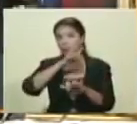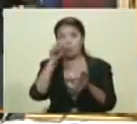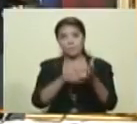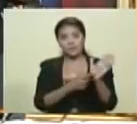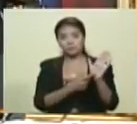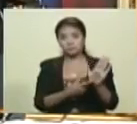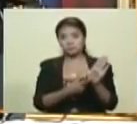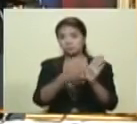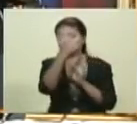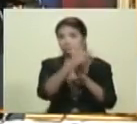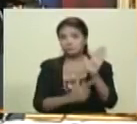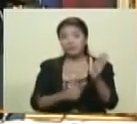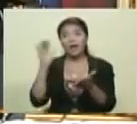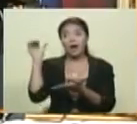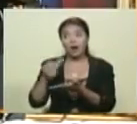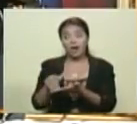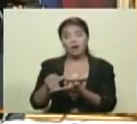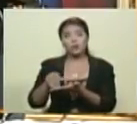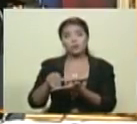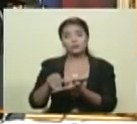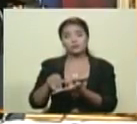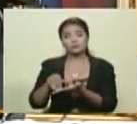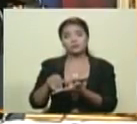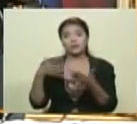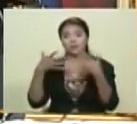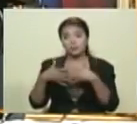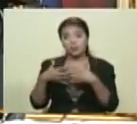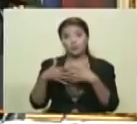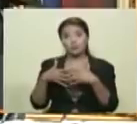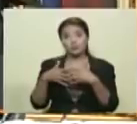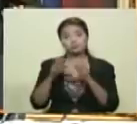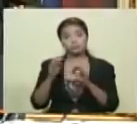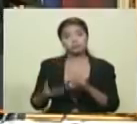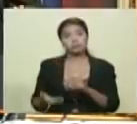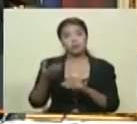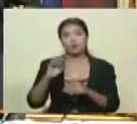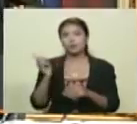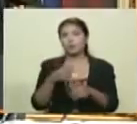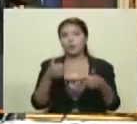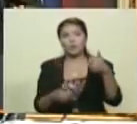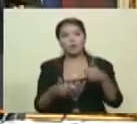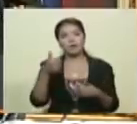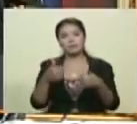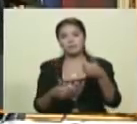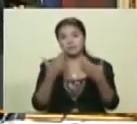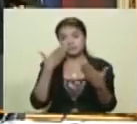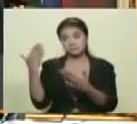aquí están en Aragua, un estado central del país, industrial, bueno, ahí están todos los candidatos.